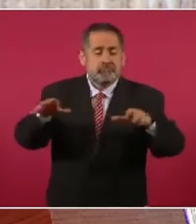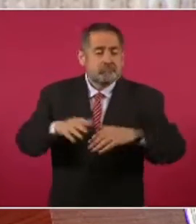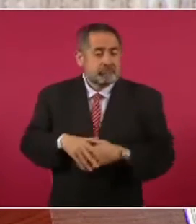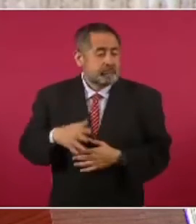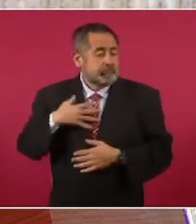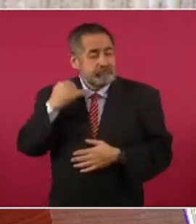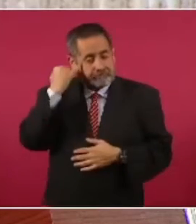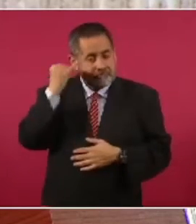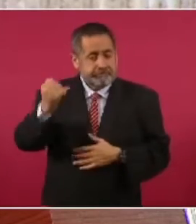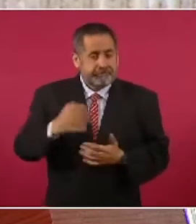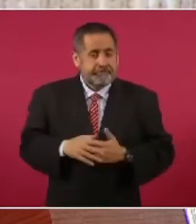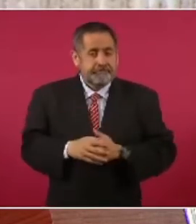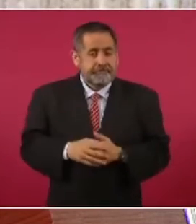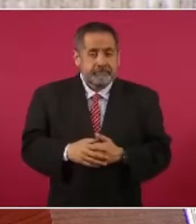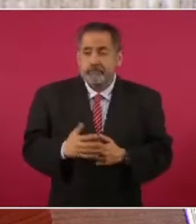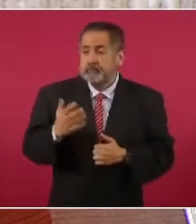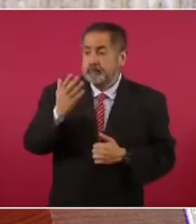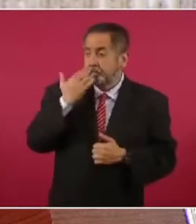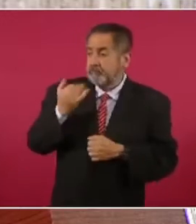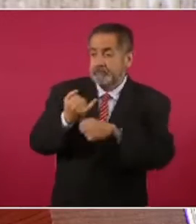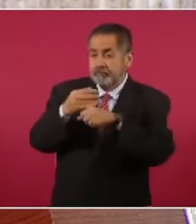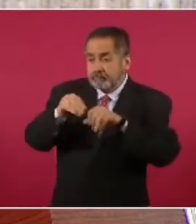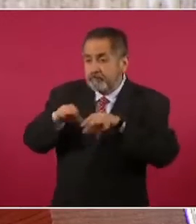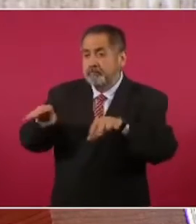Imagínense si no informáramos.